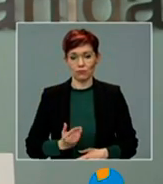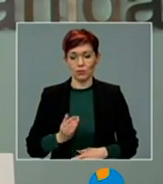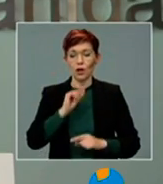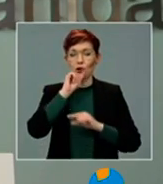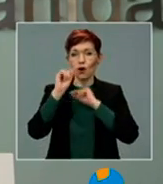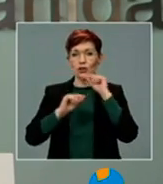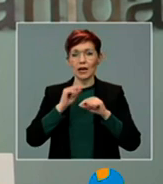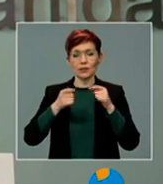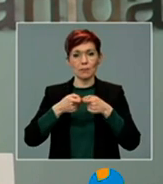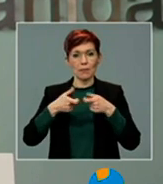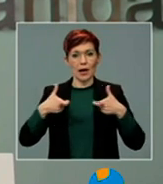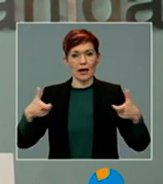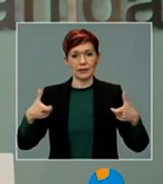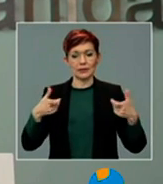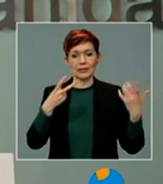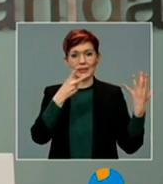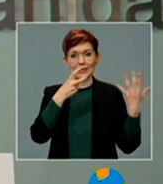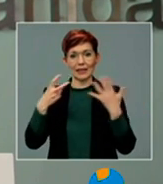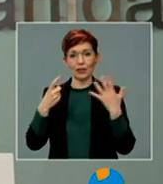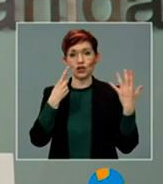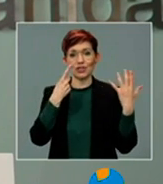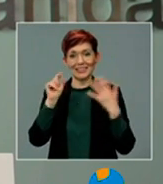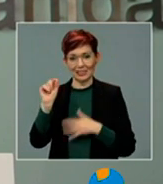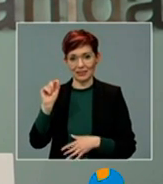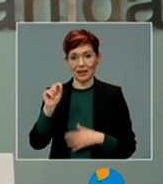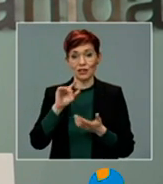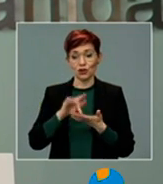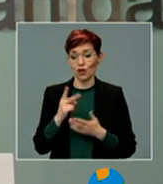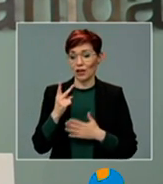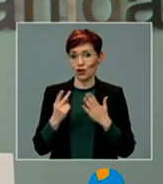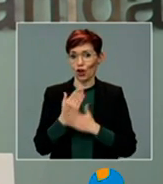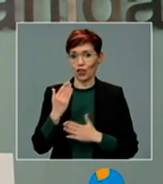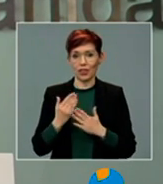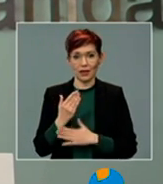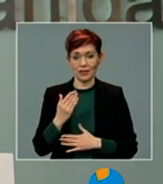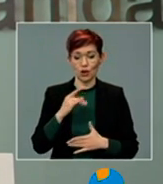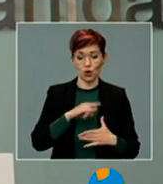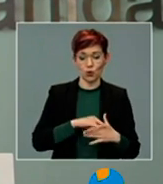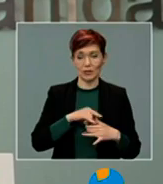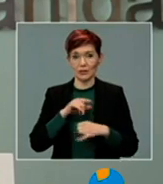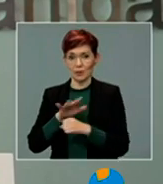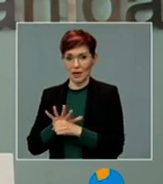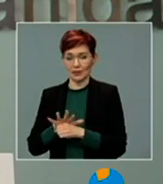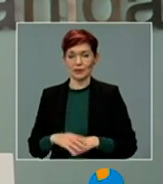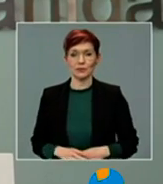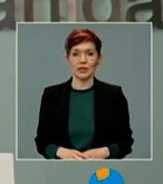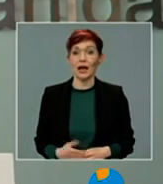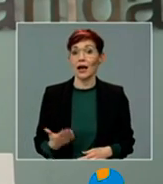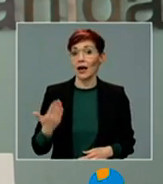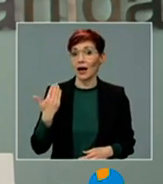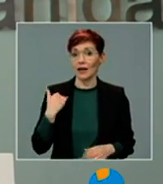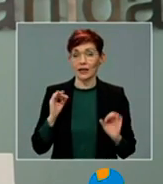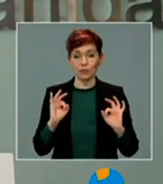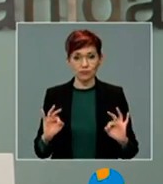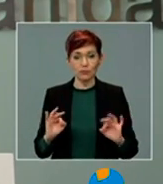incrementado en cerca de 760 en estos dos últimos días de lunes y martes. En concreto, ayer